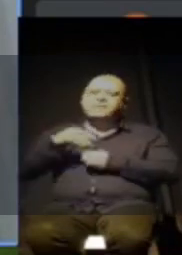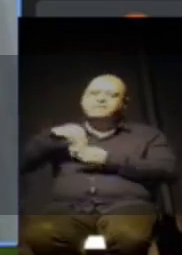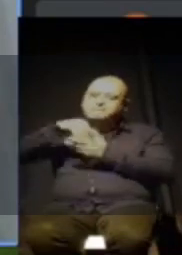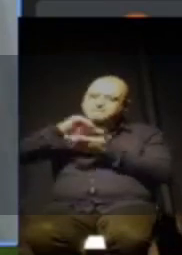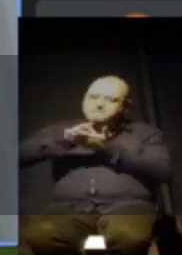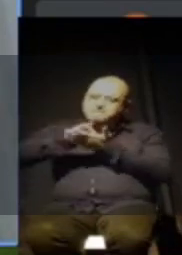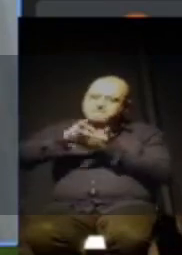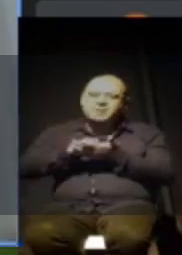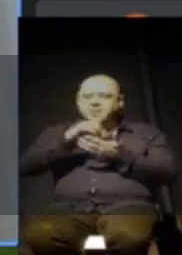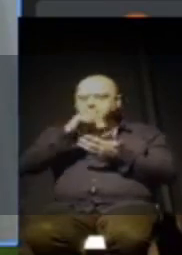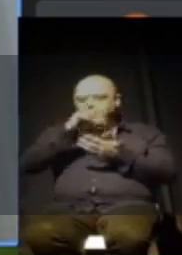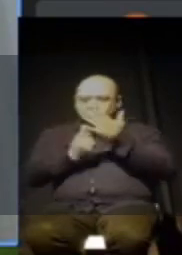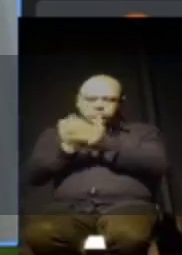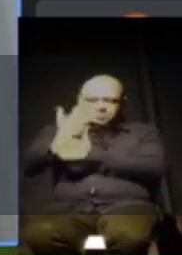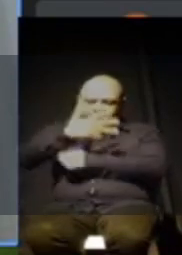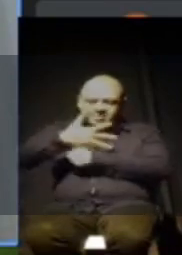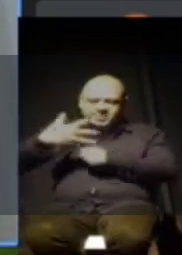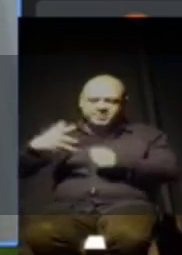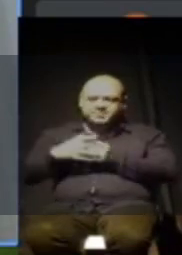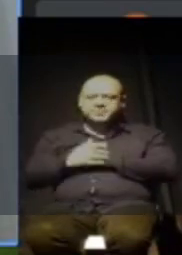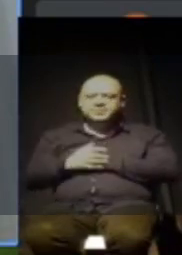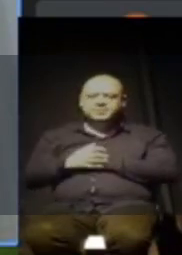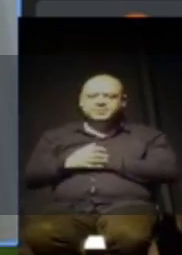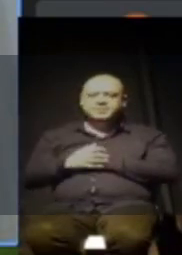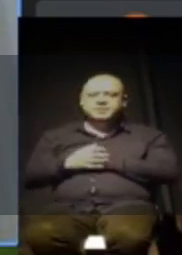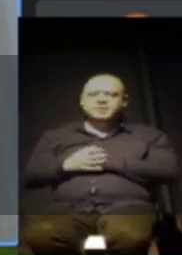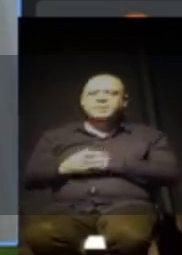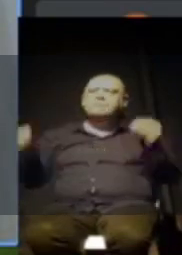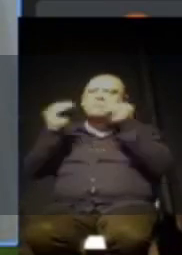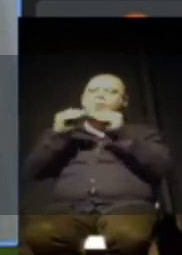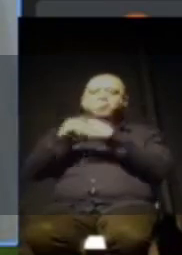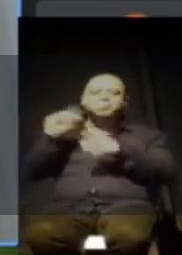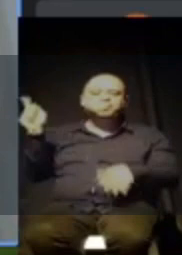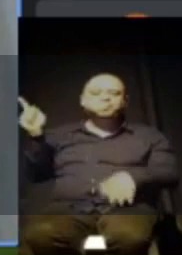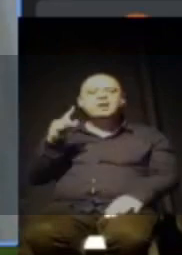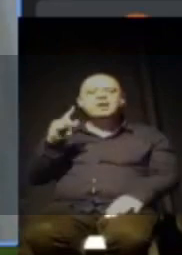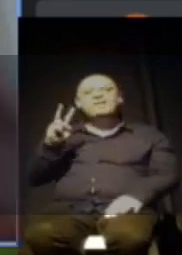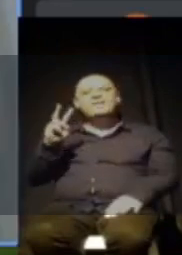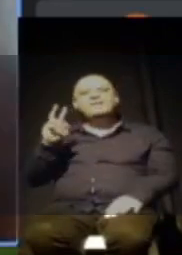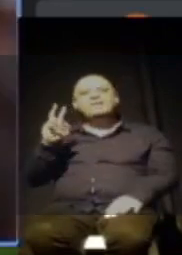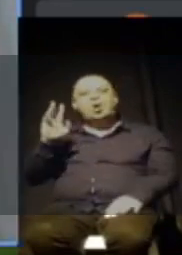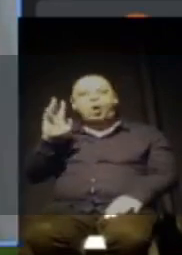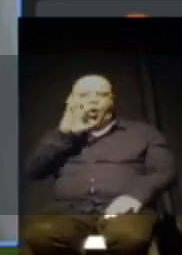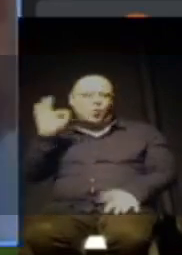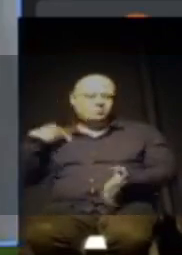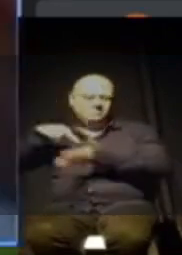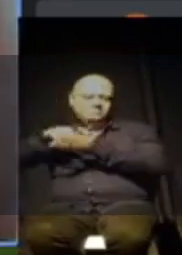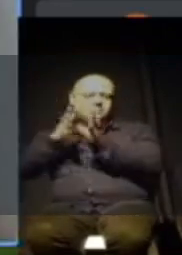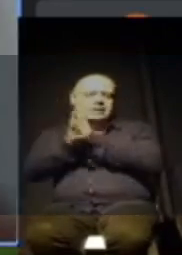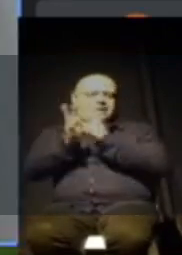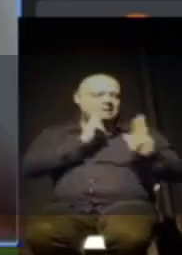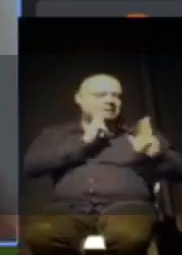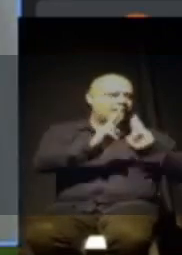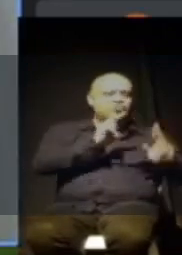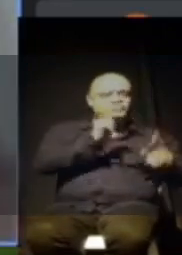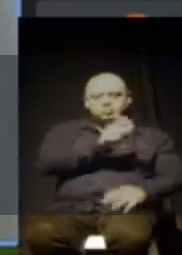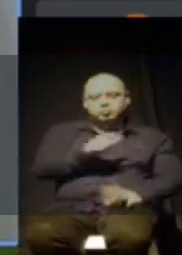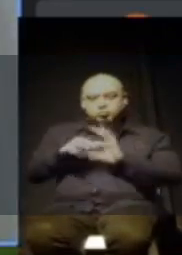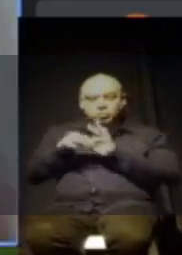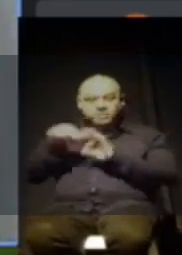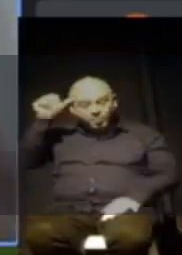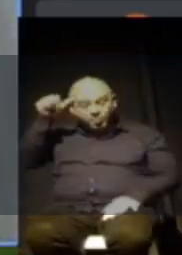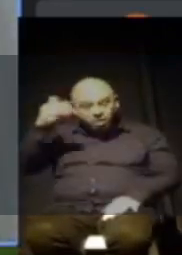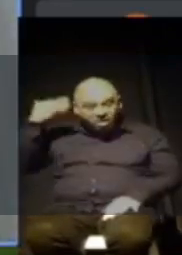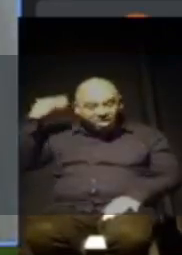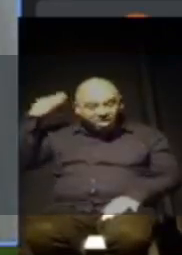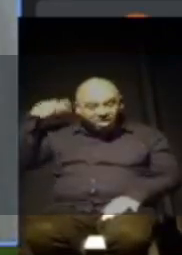memoria de la colectividad tierra que llama Glissán, permiten construir nuevas relaciones humanas. Si nosotros no pasamos por esta memoria,